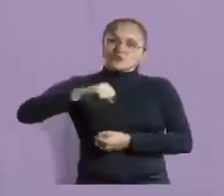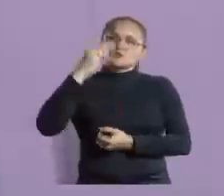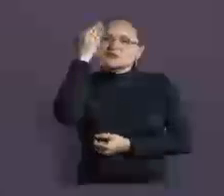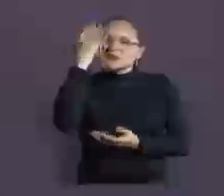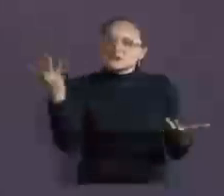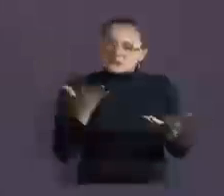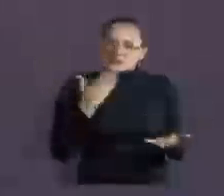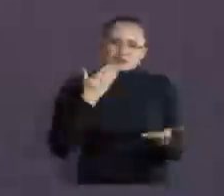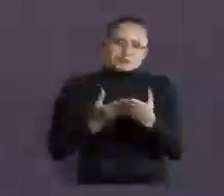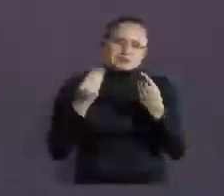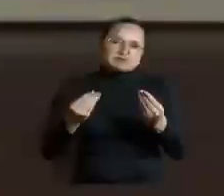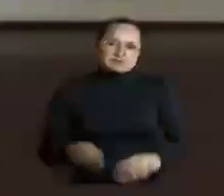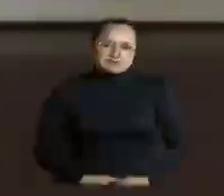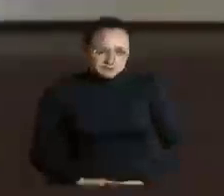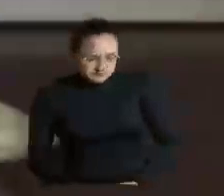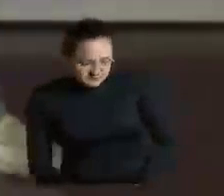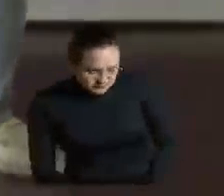tan muchas gracias